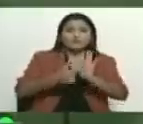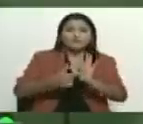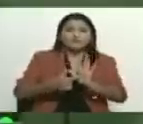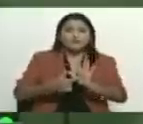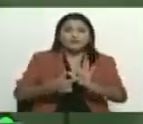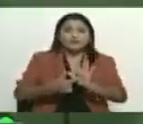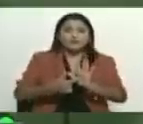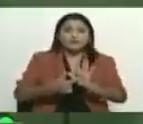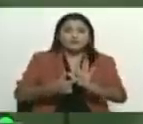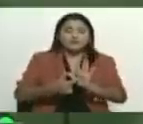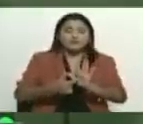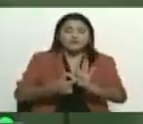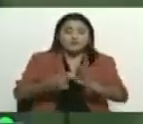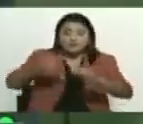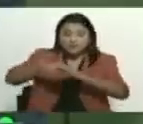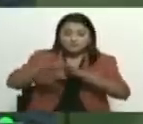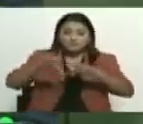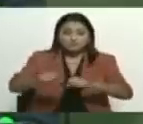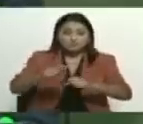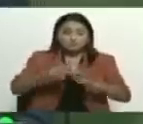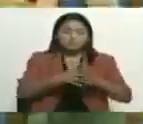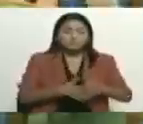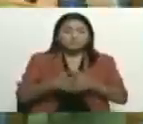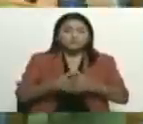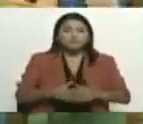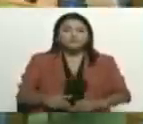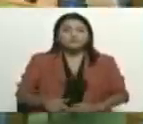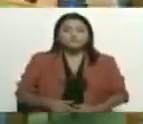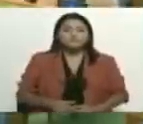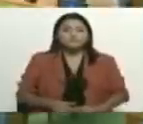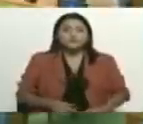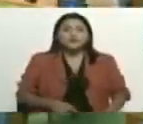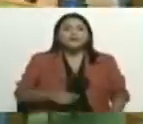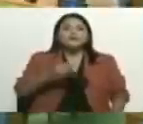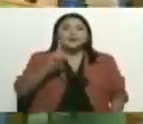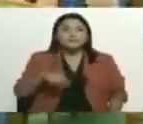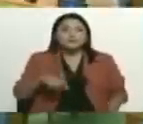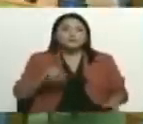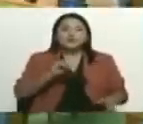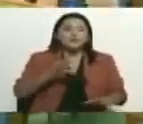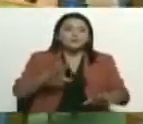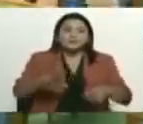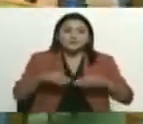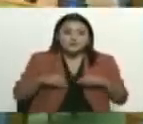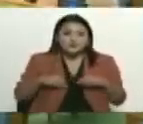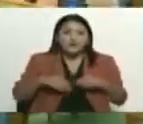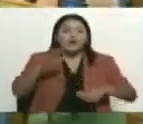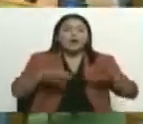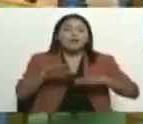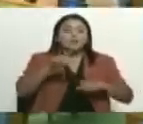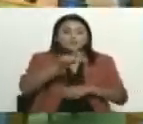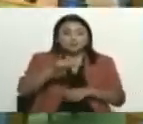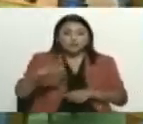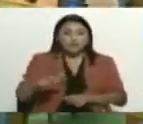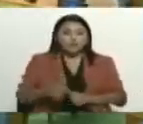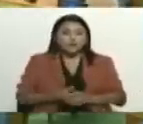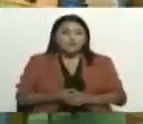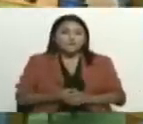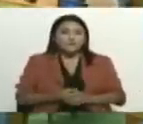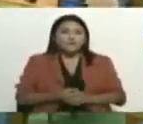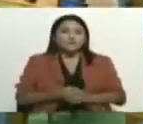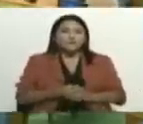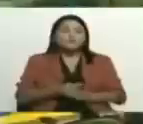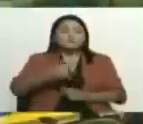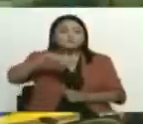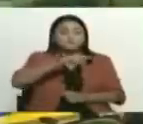naturaleza del intervencionismo imperialista. También rechazamos la persecución de diplomáticos en clara violación de la